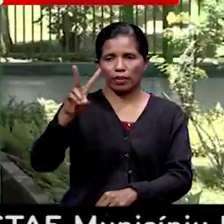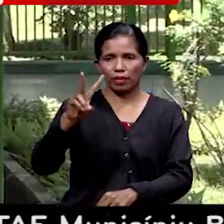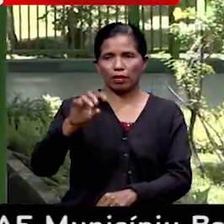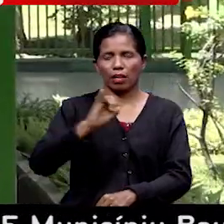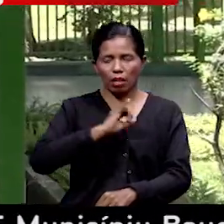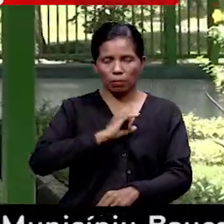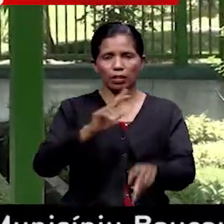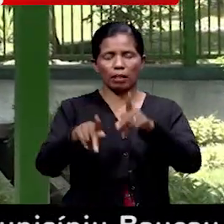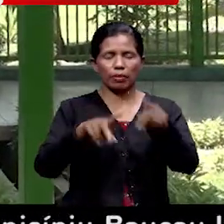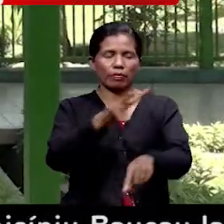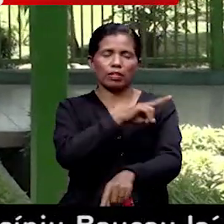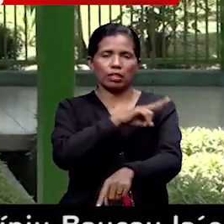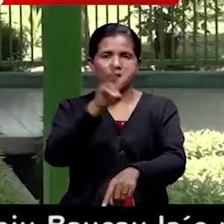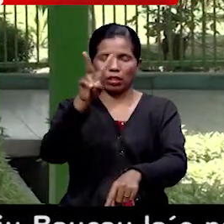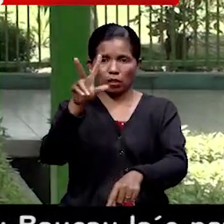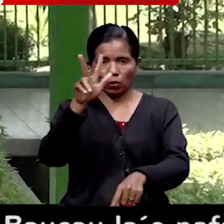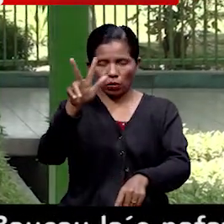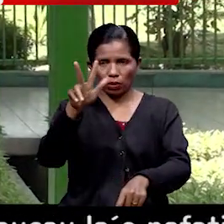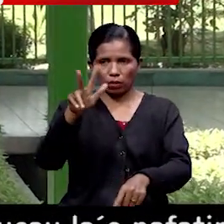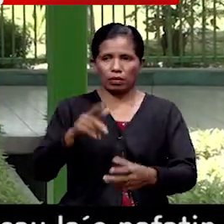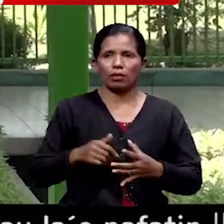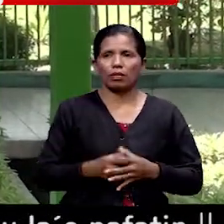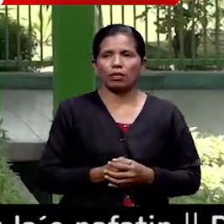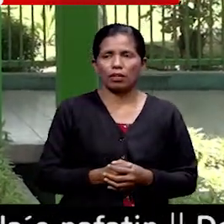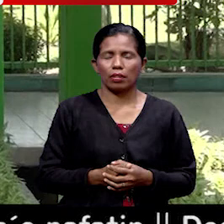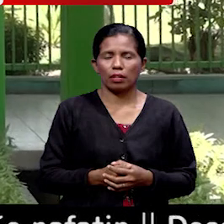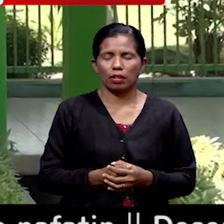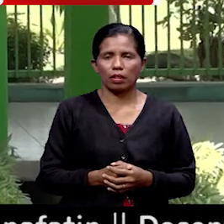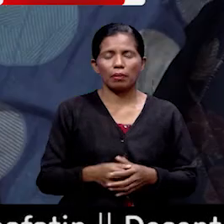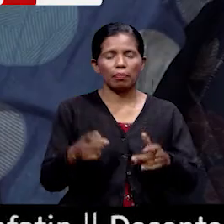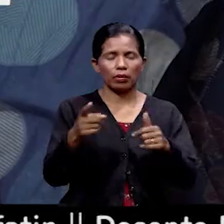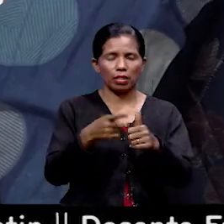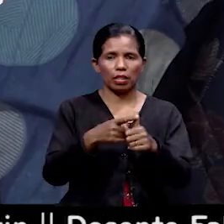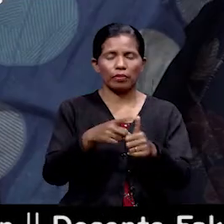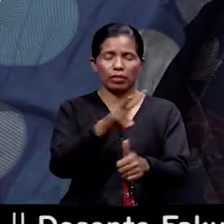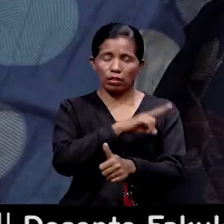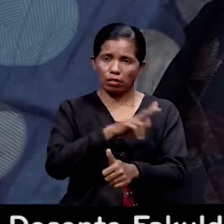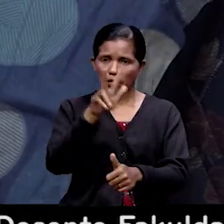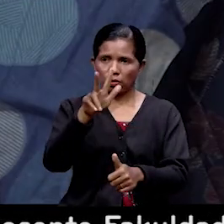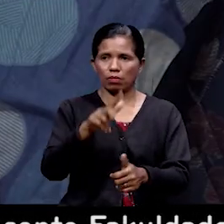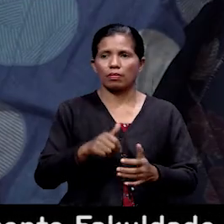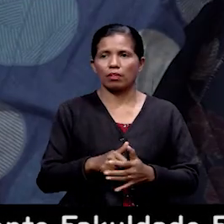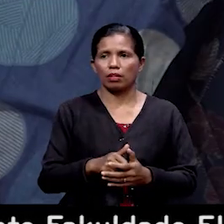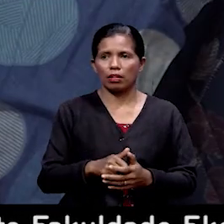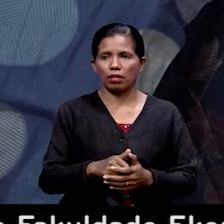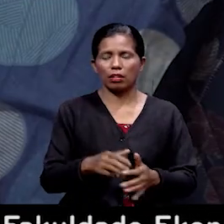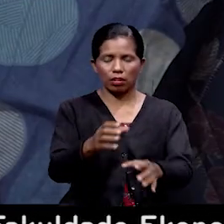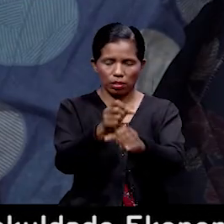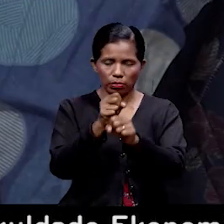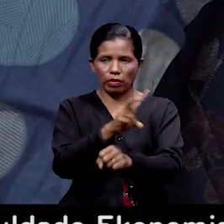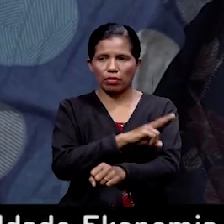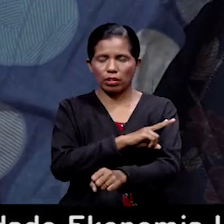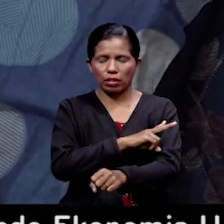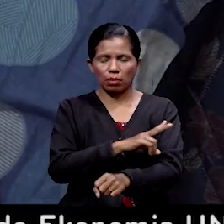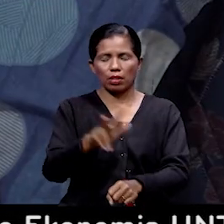lune. La vacina de Rúa y de seguro lune, que está la vacina de Atia, y ANGV. Y ya tengo sí mismo vacina que tica, tercera